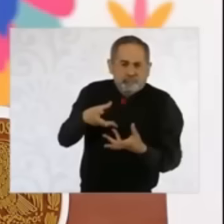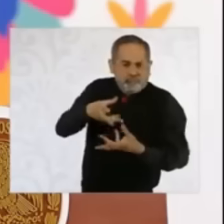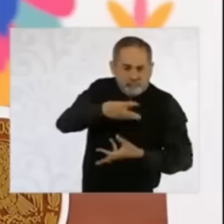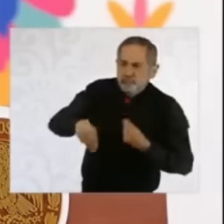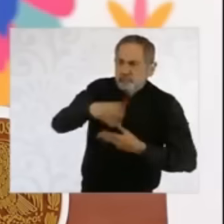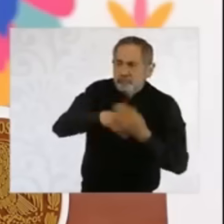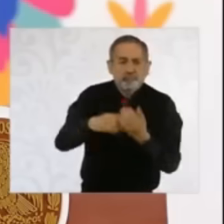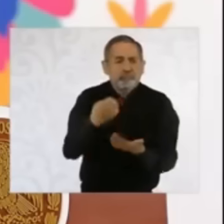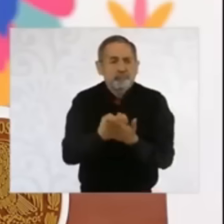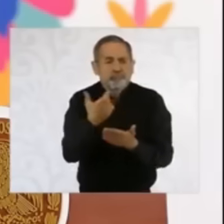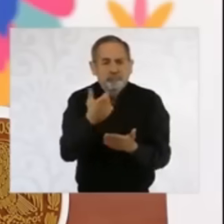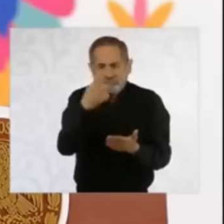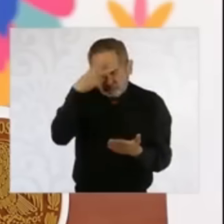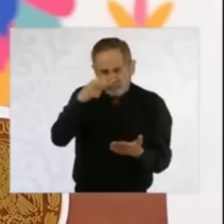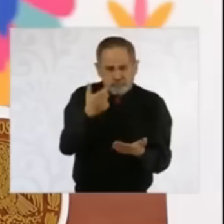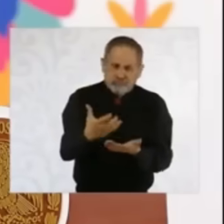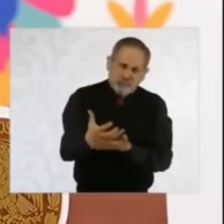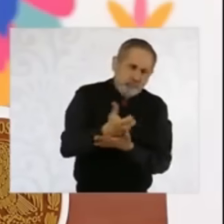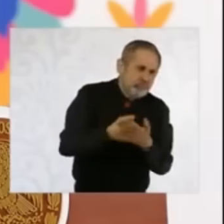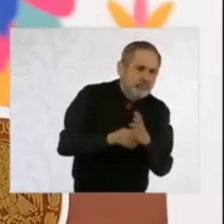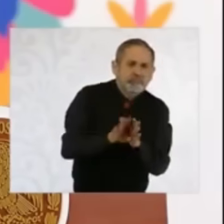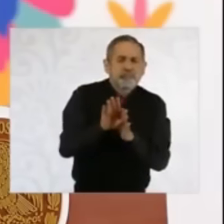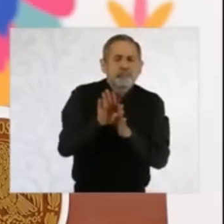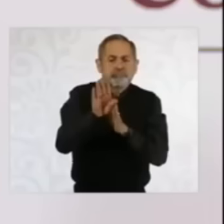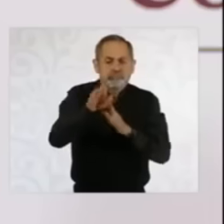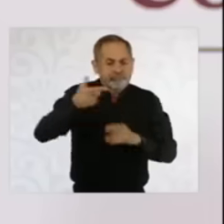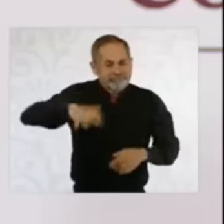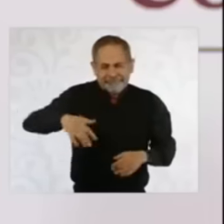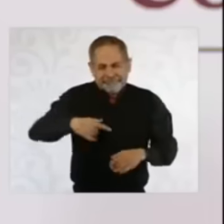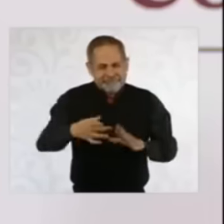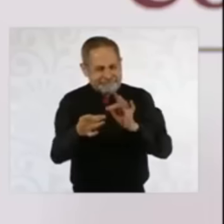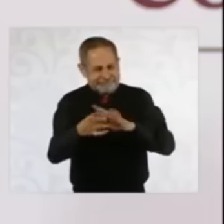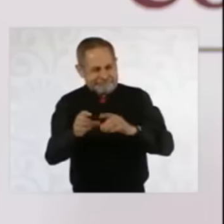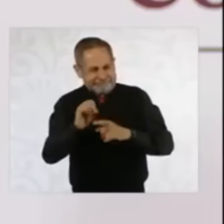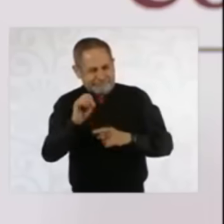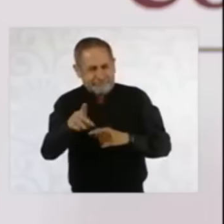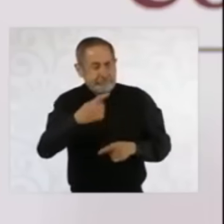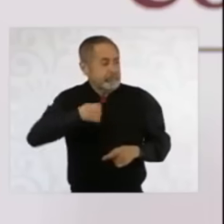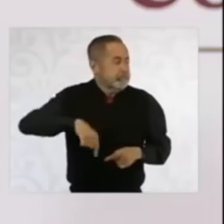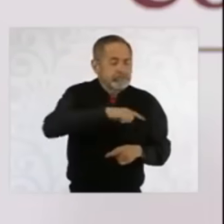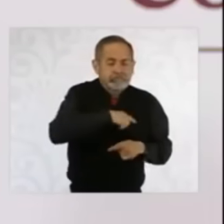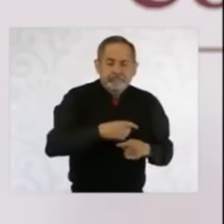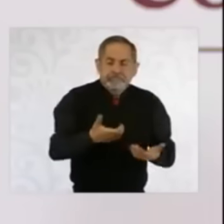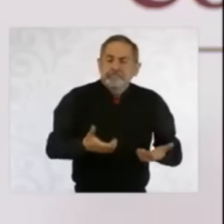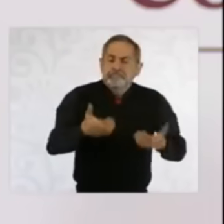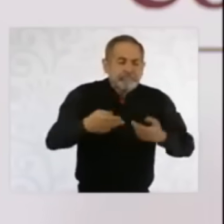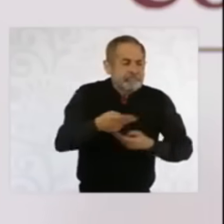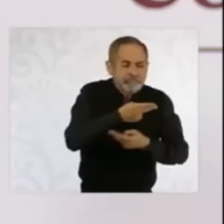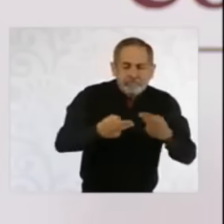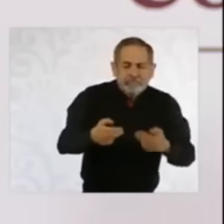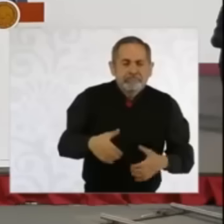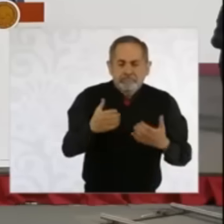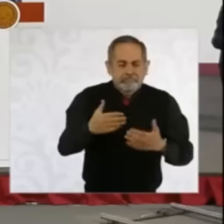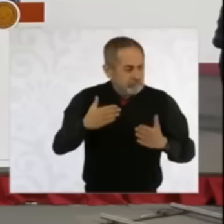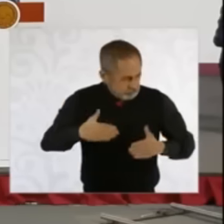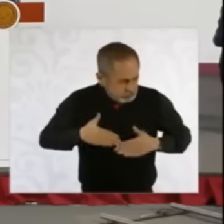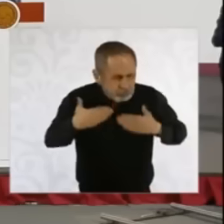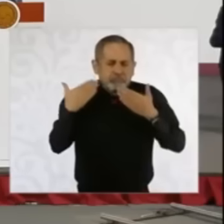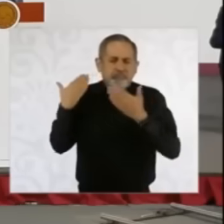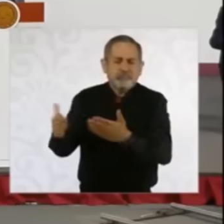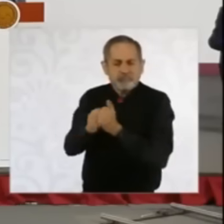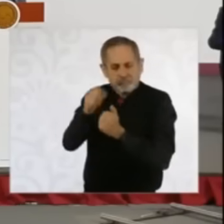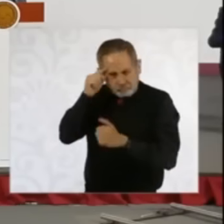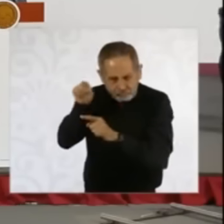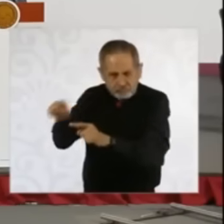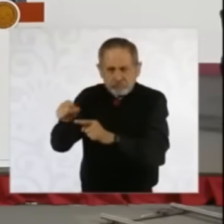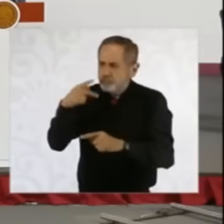compras podemos participar en el sorteo del buen fin y tener la posibilidad de ganar premios Así que si tienen tarjetas de crédito o débito